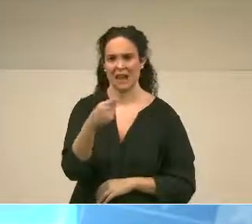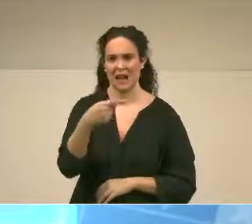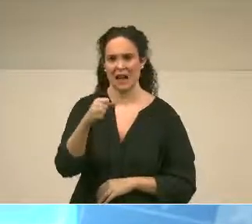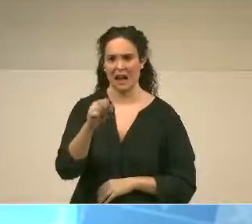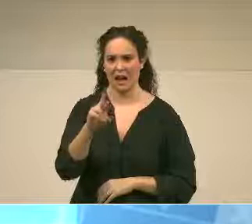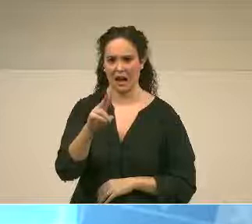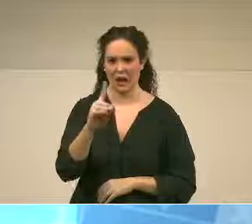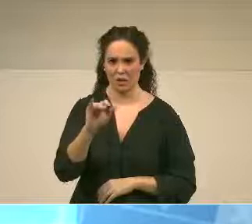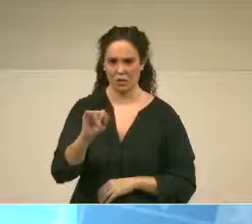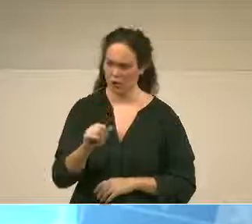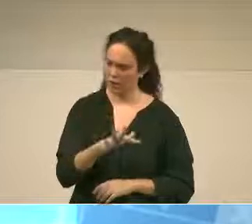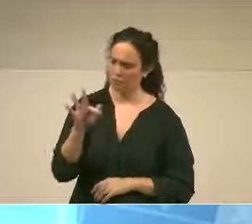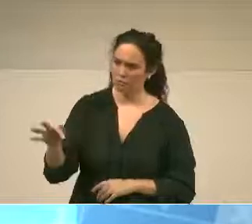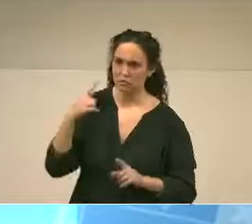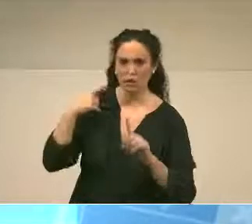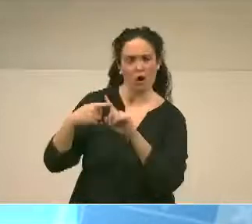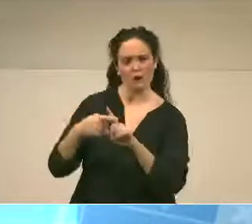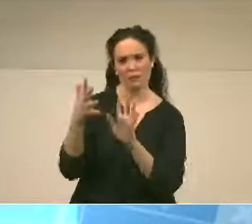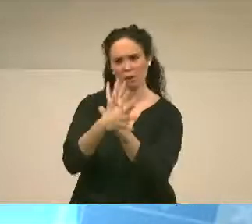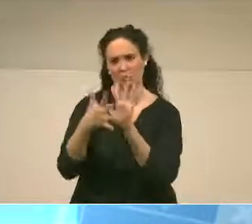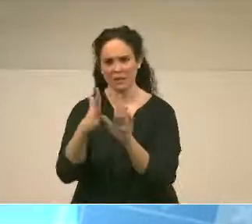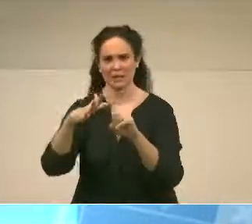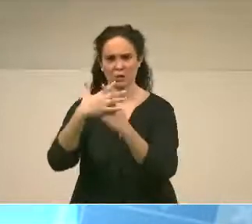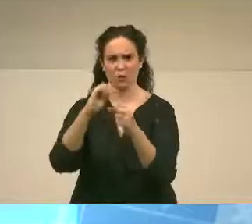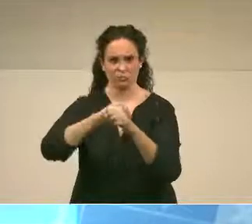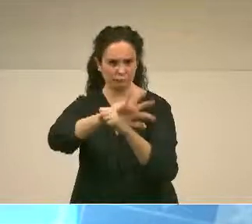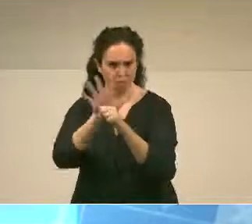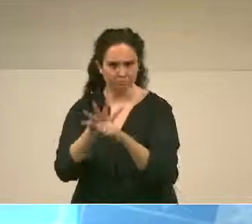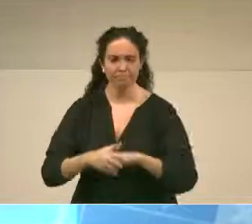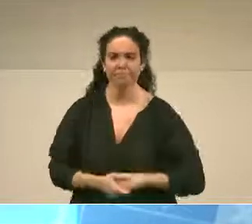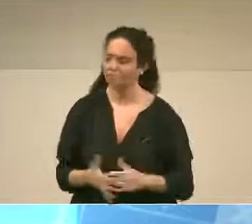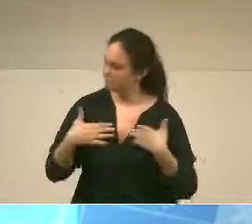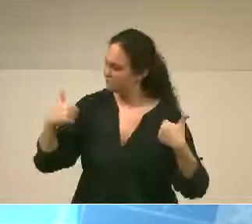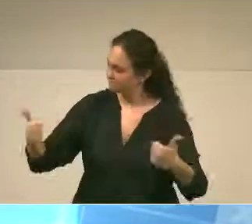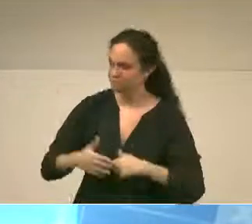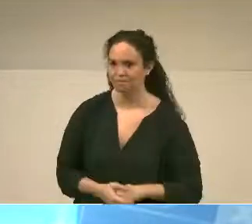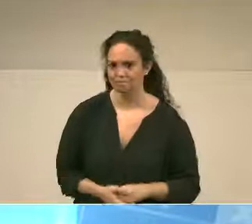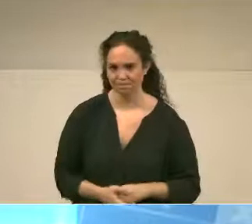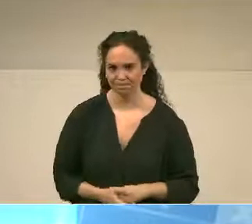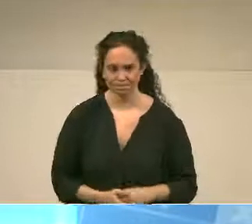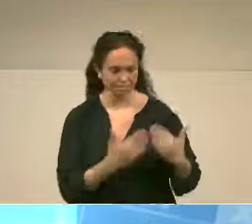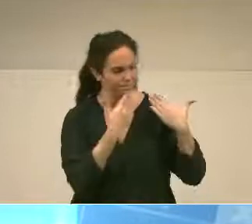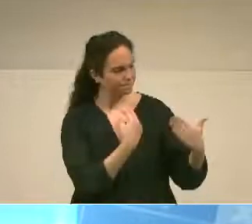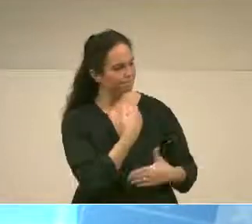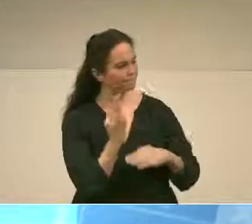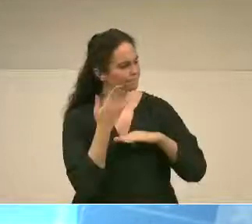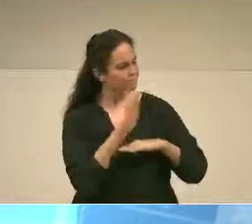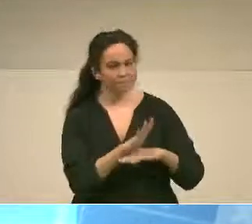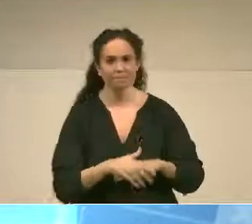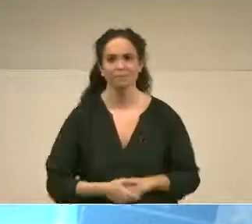COVID-aren inguruan egin dizkigun azalpenak aurkeztu ditzan zuen aurrean. Nahi duzunean, gotzone. Eskerrik asko,